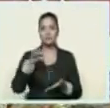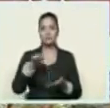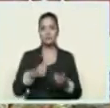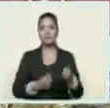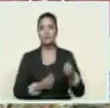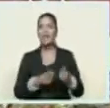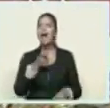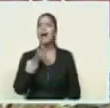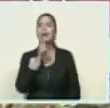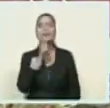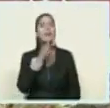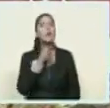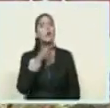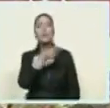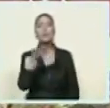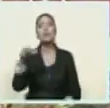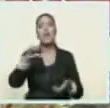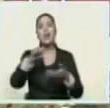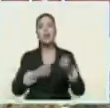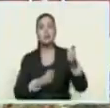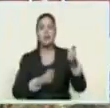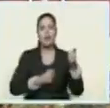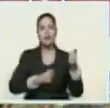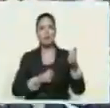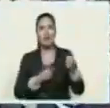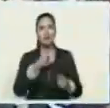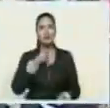a quienes le gusta la salsa aquí